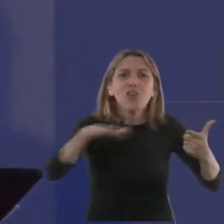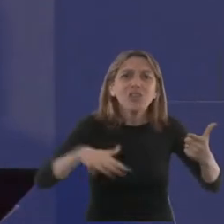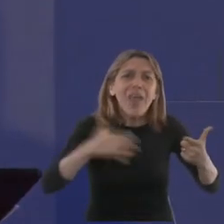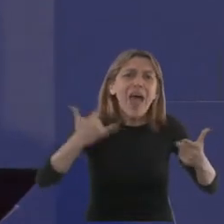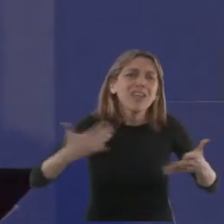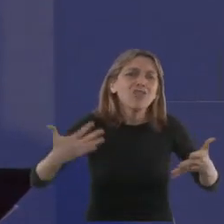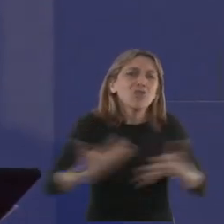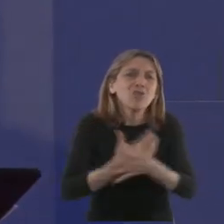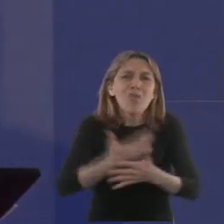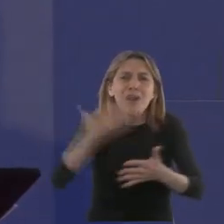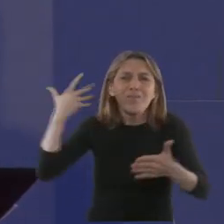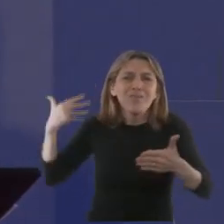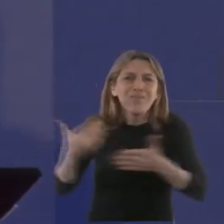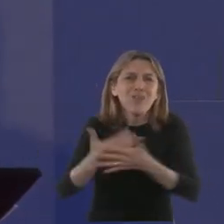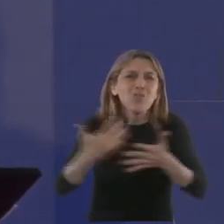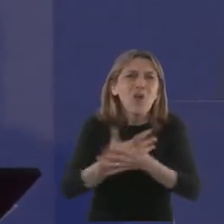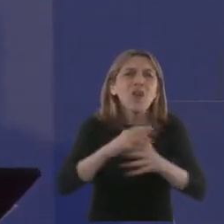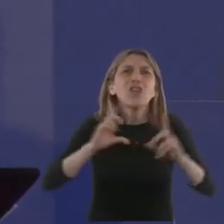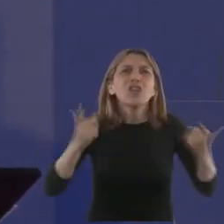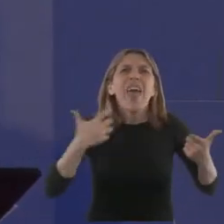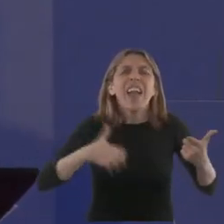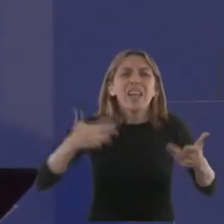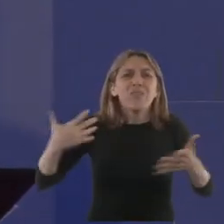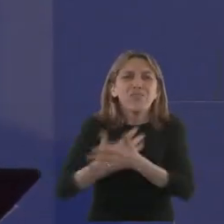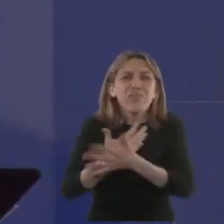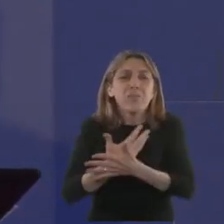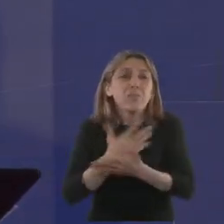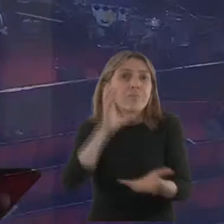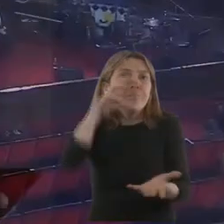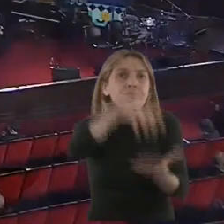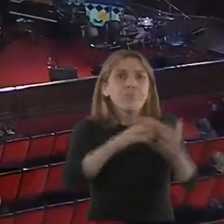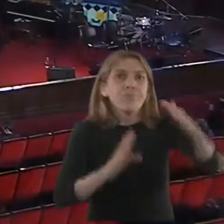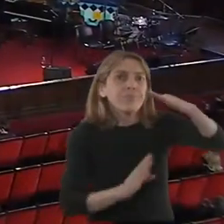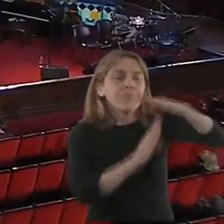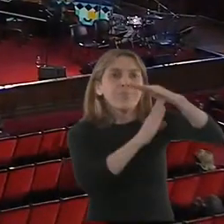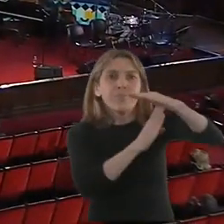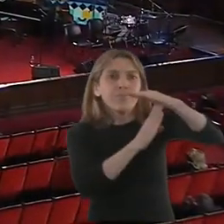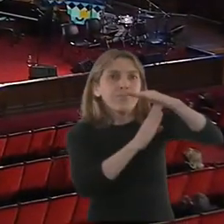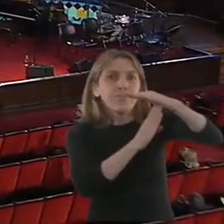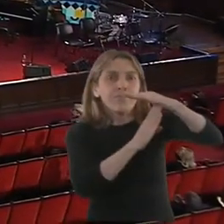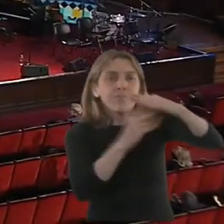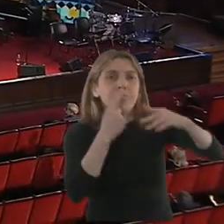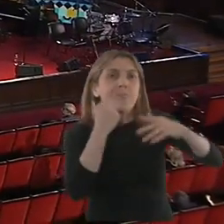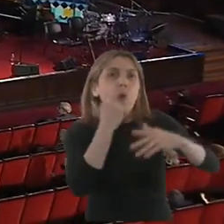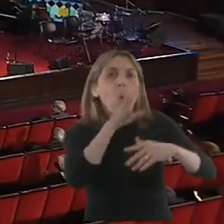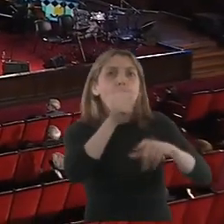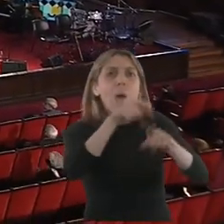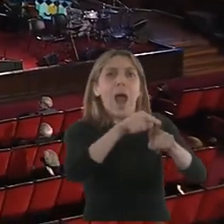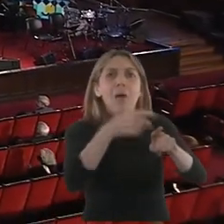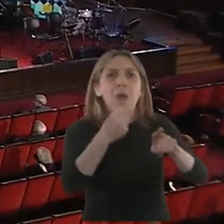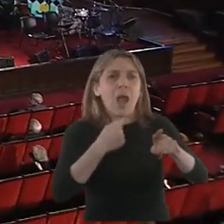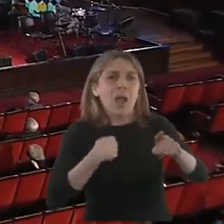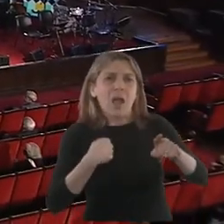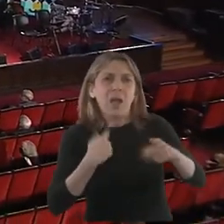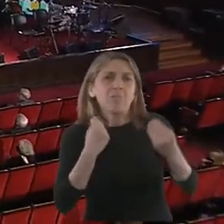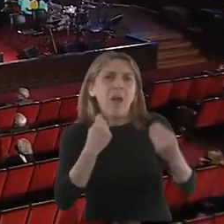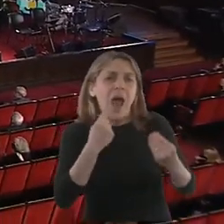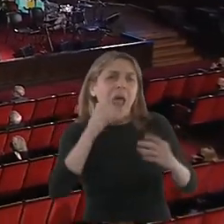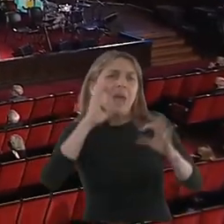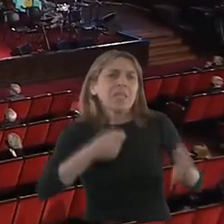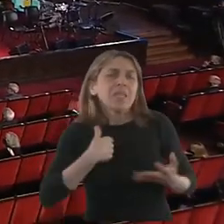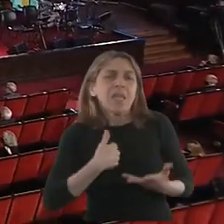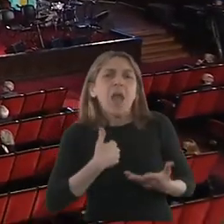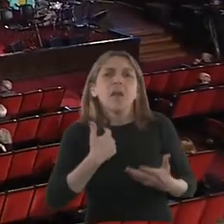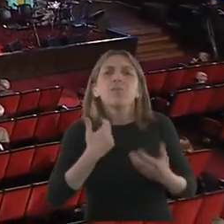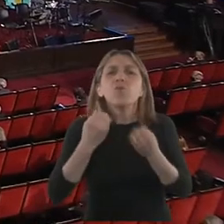golpeada como la nuestra tiene en la uva una referencia. Una referencia para no bajar los brazos, para sortear las